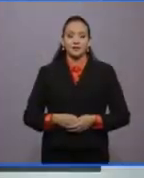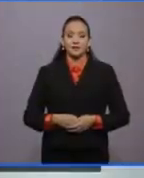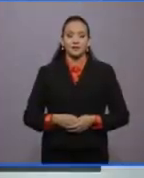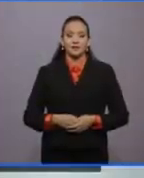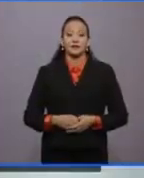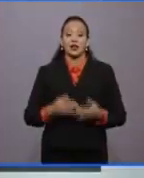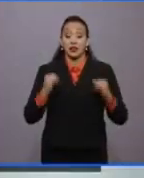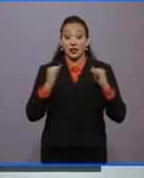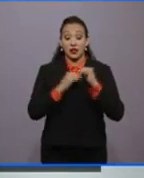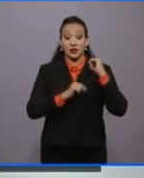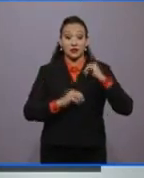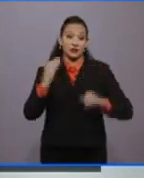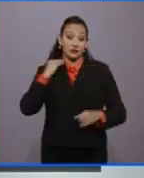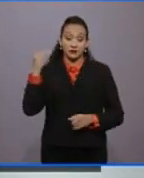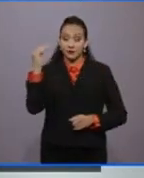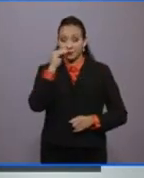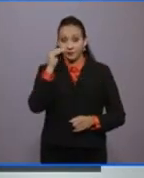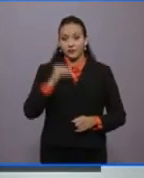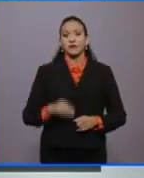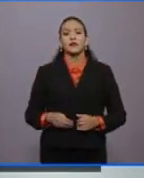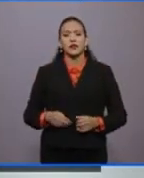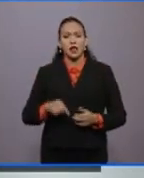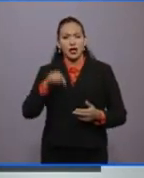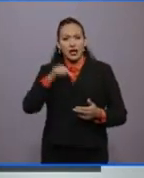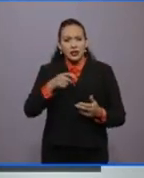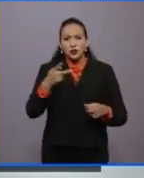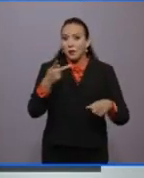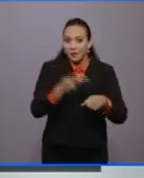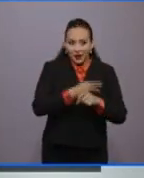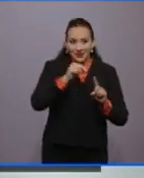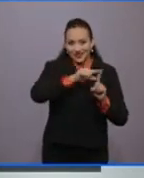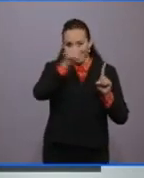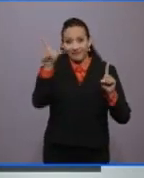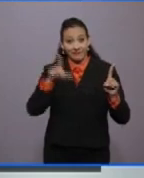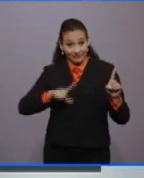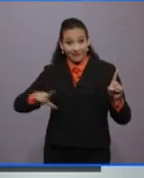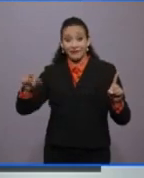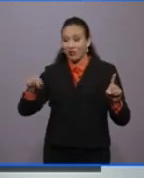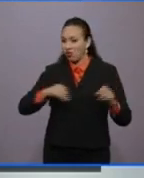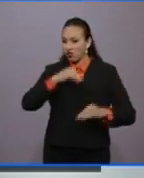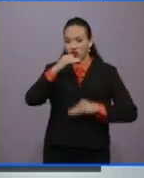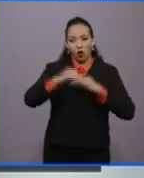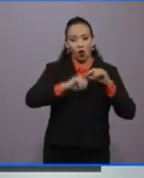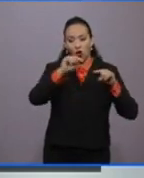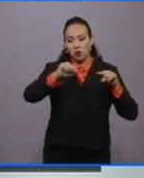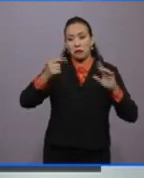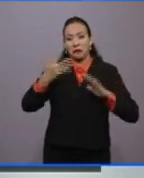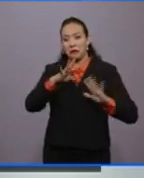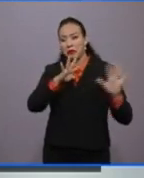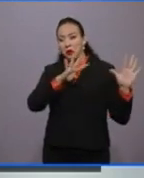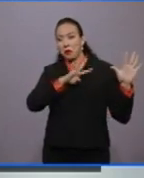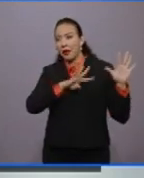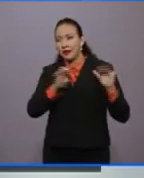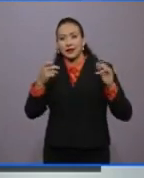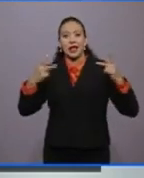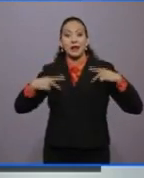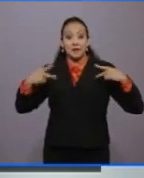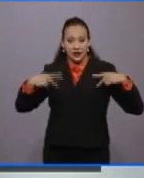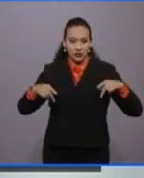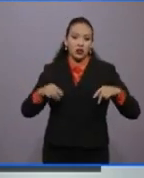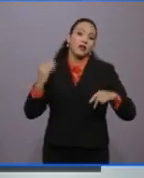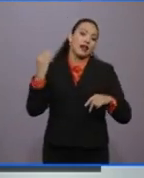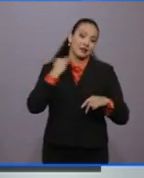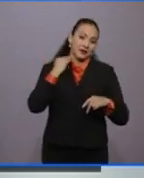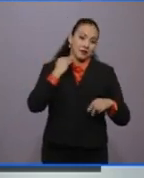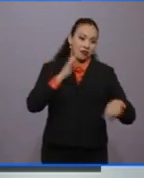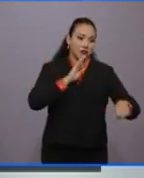En el Instituto Federal, pues tenemos esta presencia en toda la República Mexicana con casi 900 personas